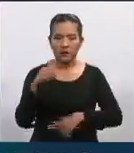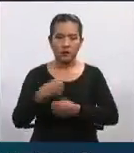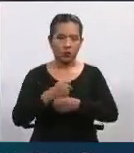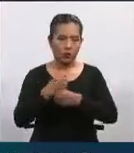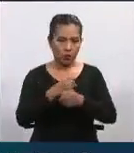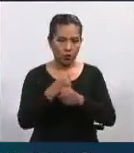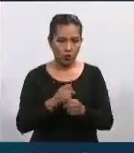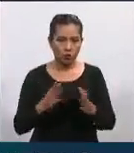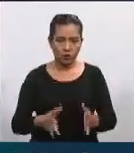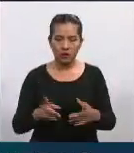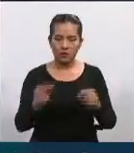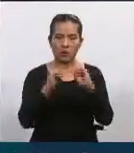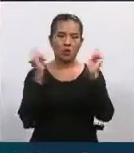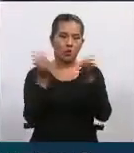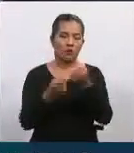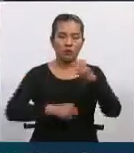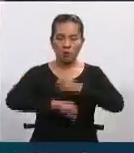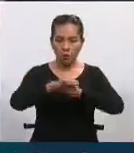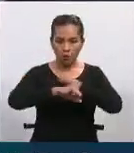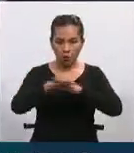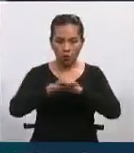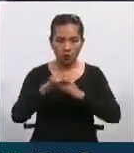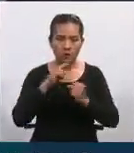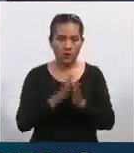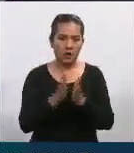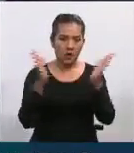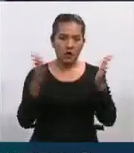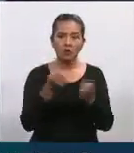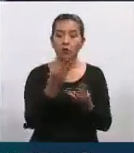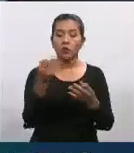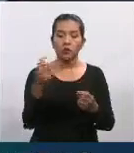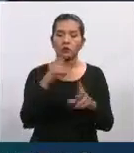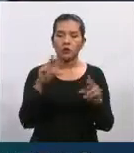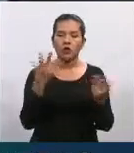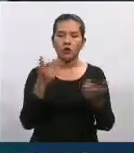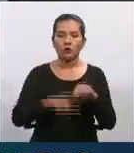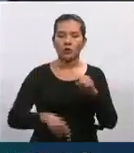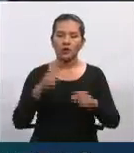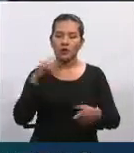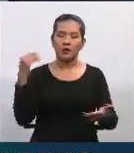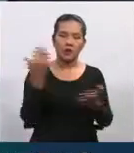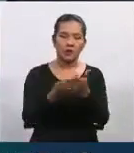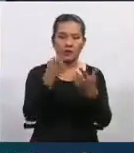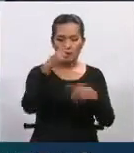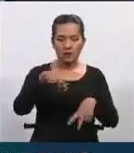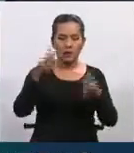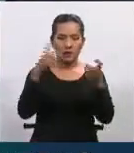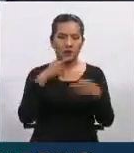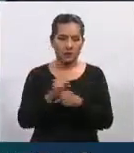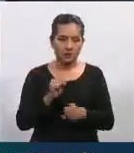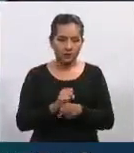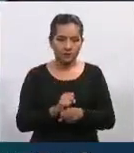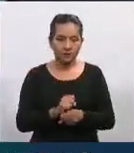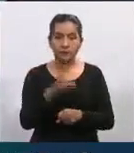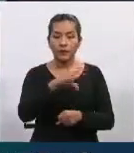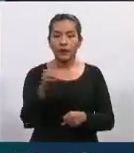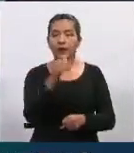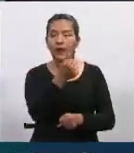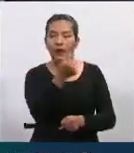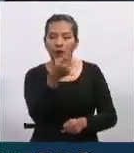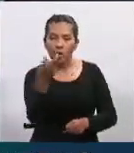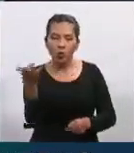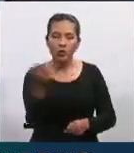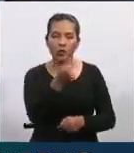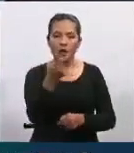productivos, sectores populares, muchos que no han podido llegar a su fuente de trabajo, y